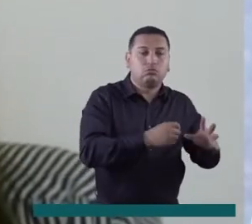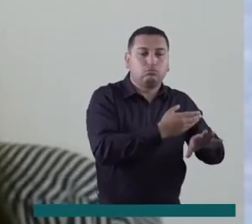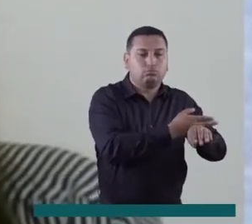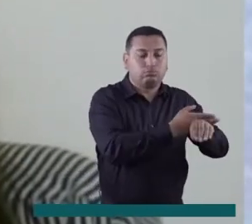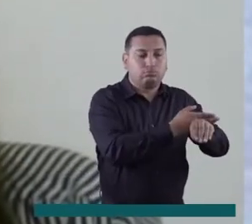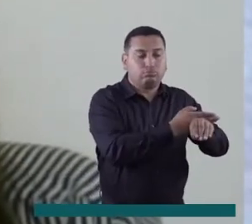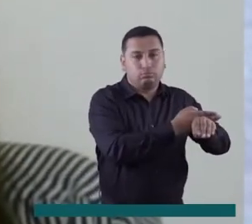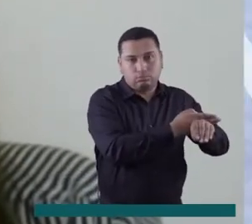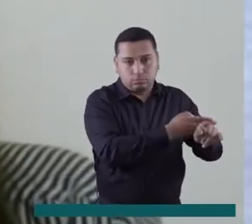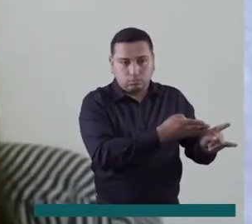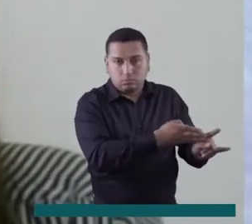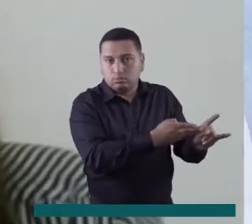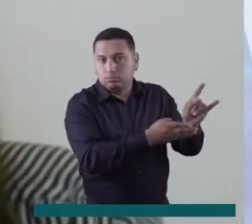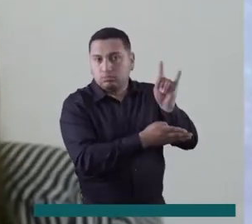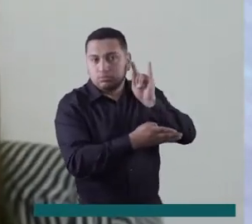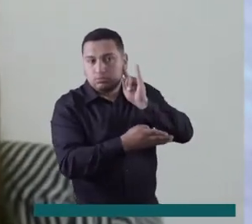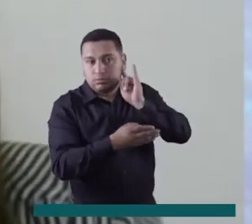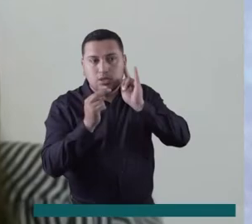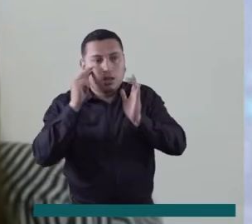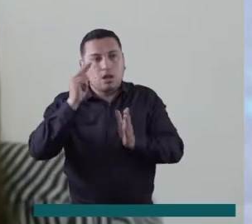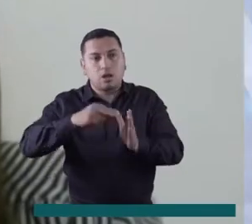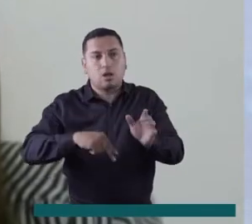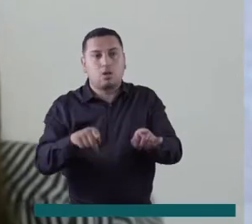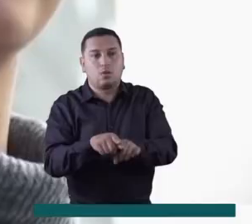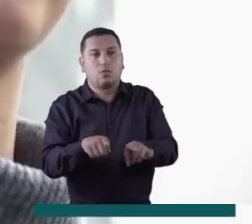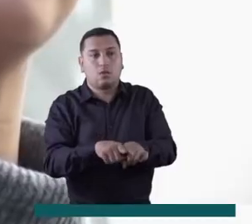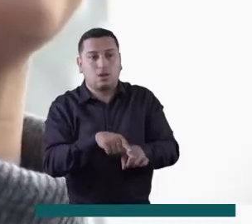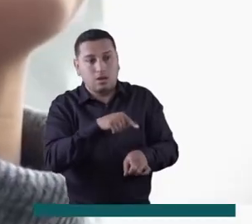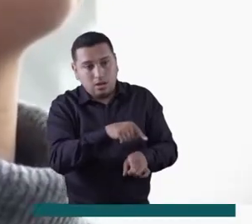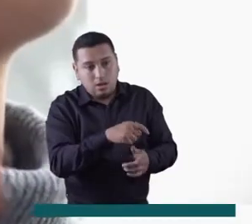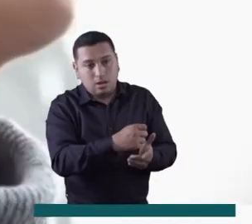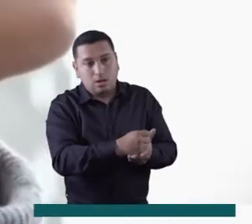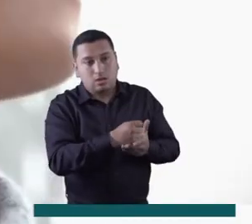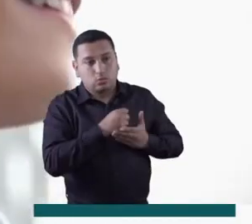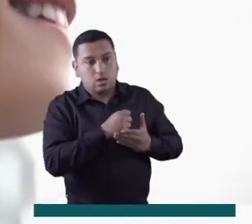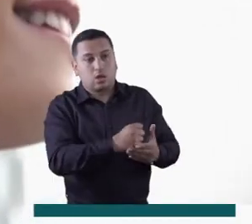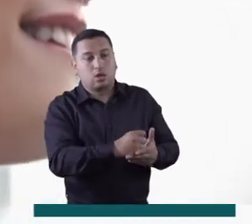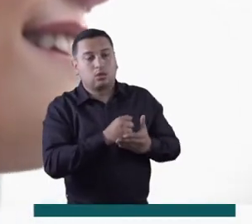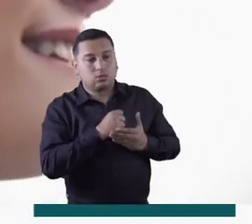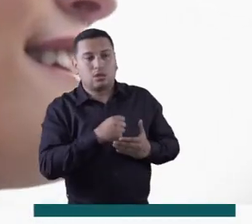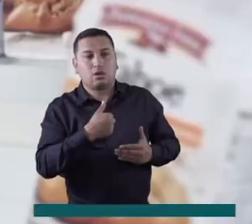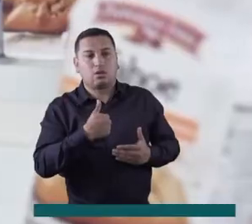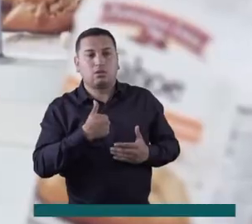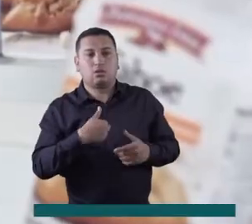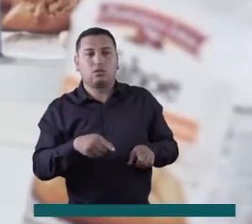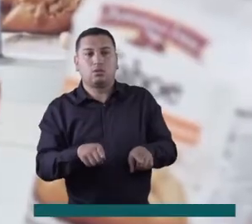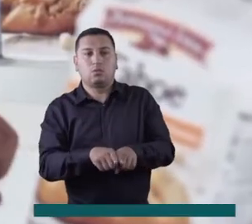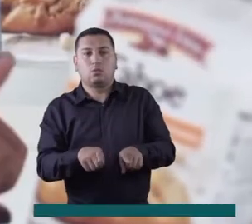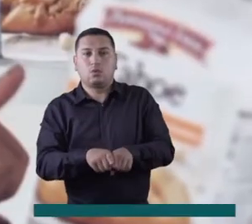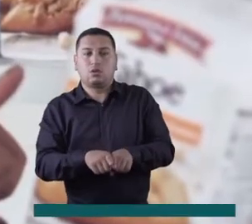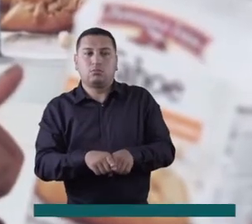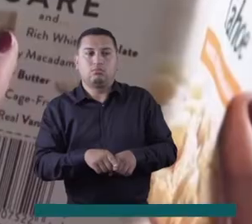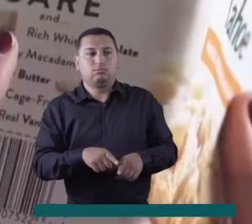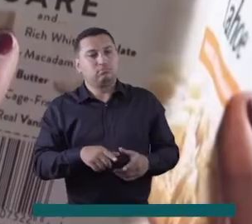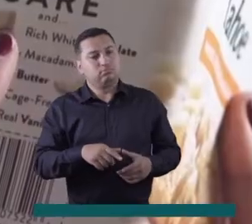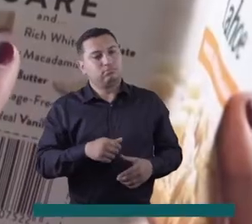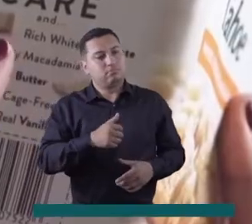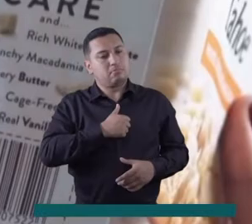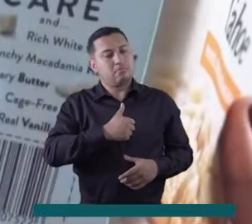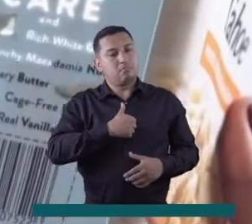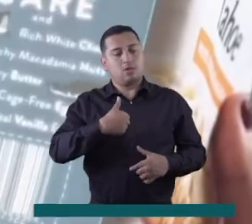son dispositivos que están diseñados con inteligencia artificial y que permiten precisamente esto, darle al usuario una